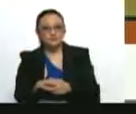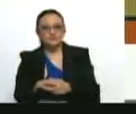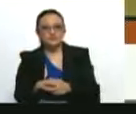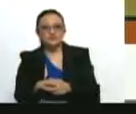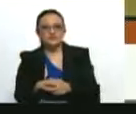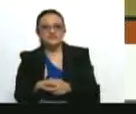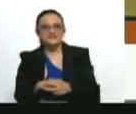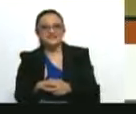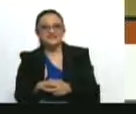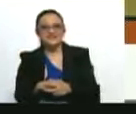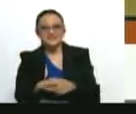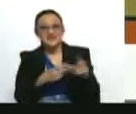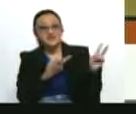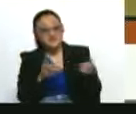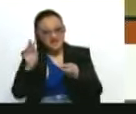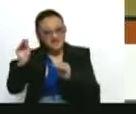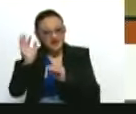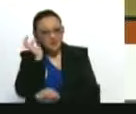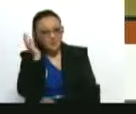Invítenla.